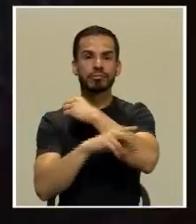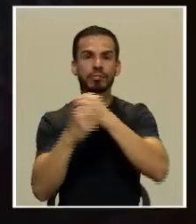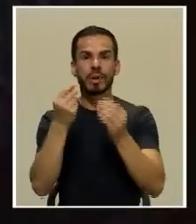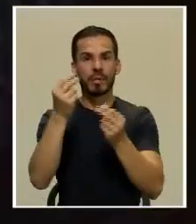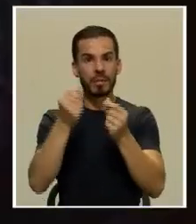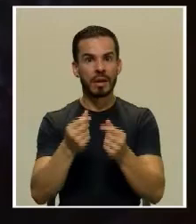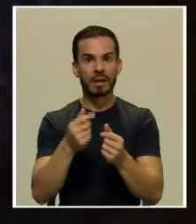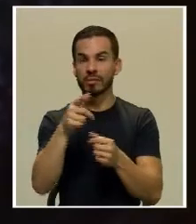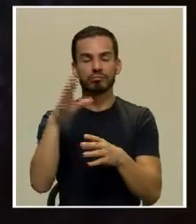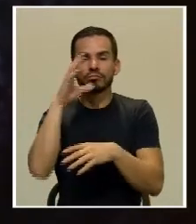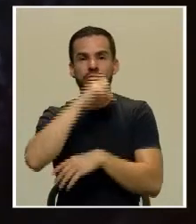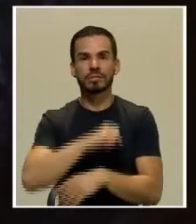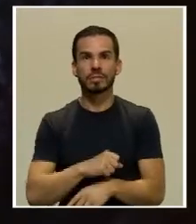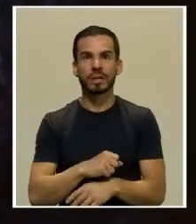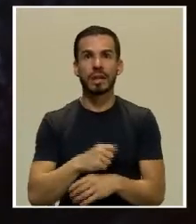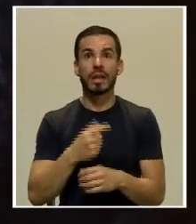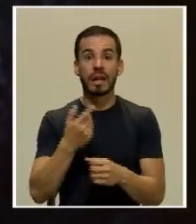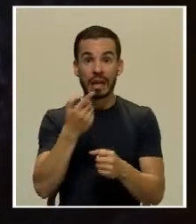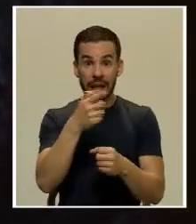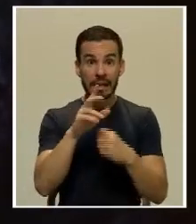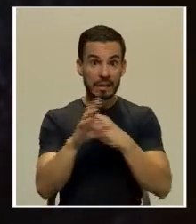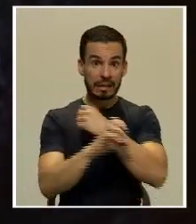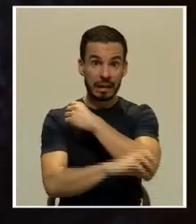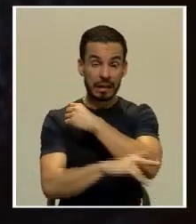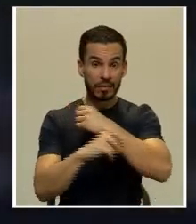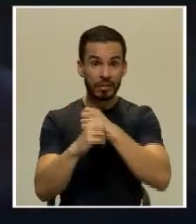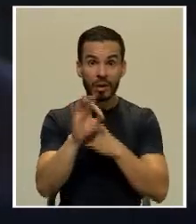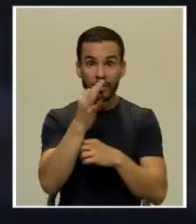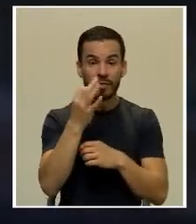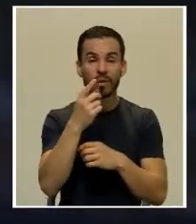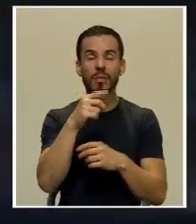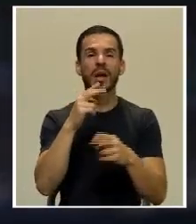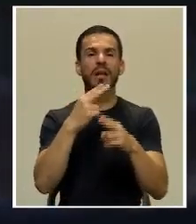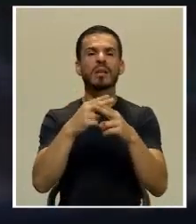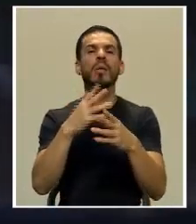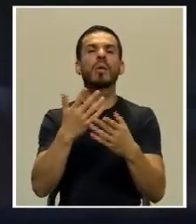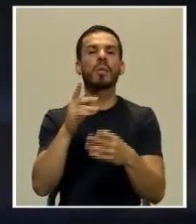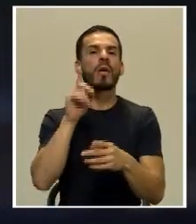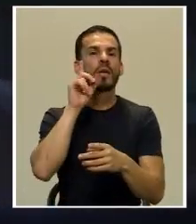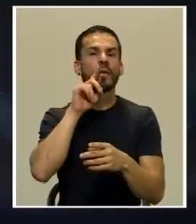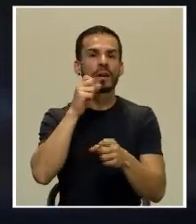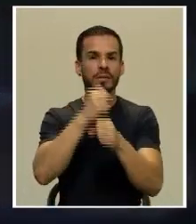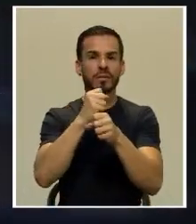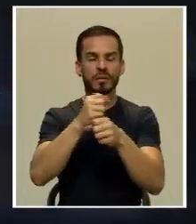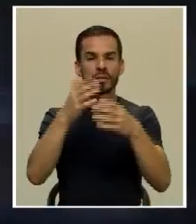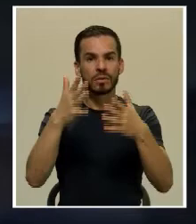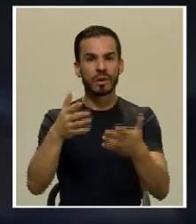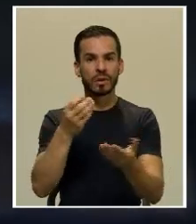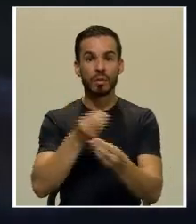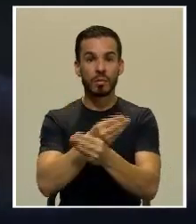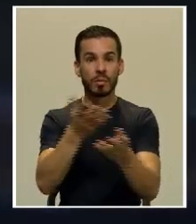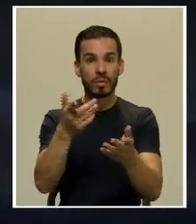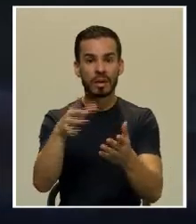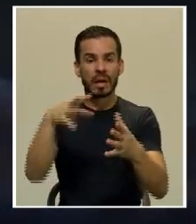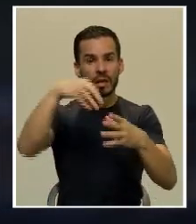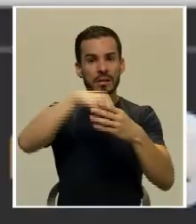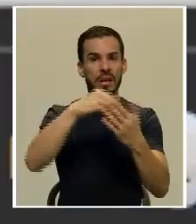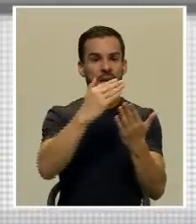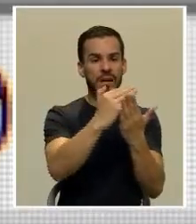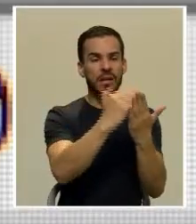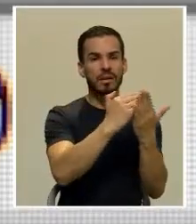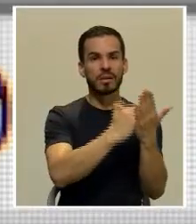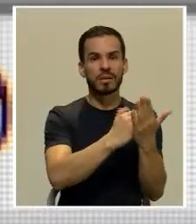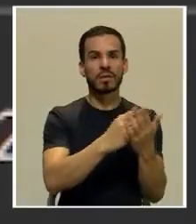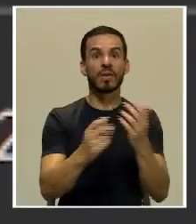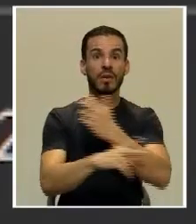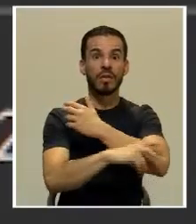cuenta. El timo con el que estafaron a este vecino de León Cortés se denomina falso funcionario público y forma parte de una serie de fraudes